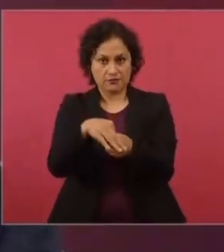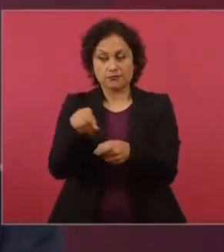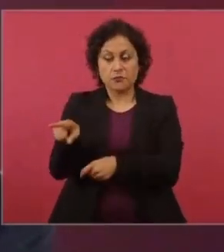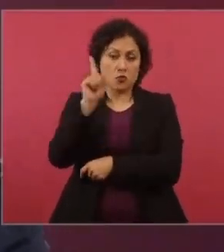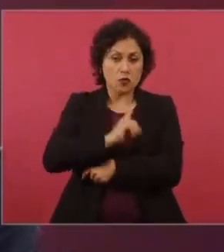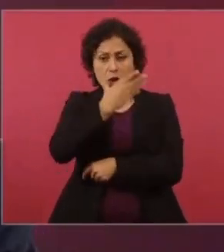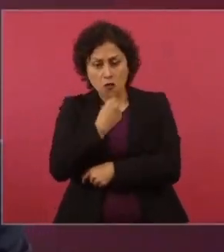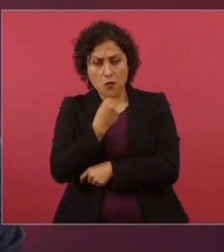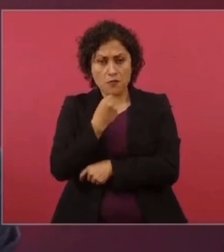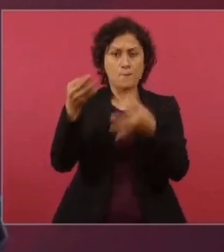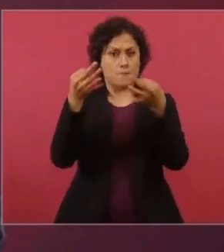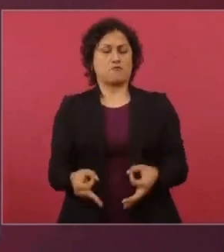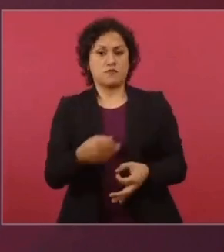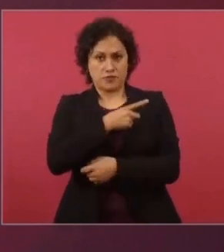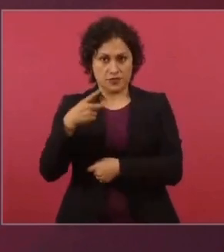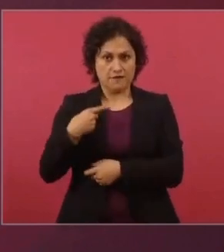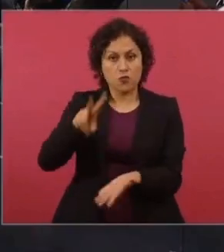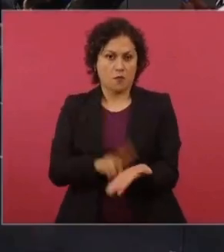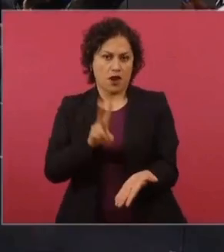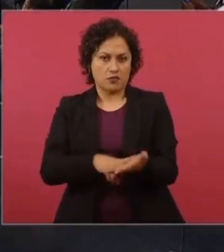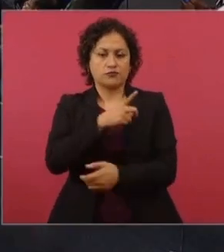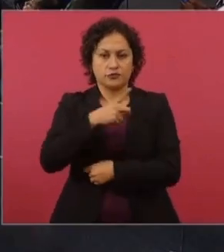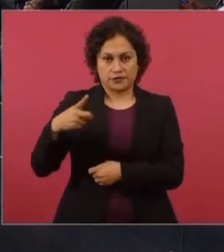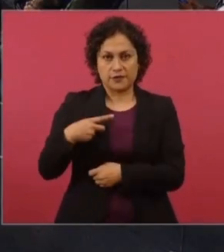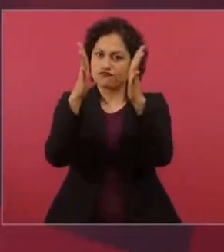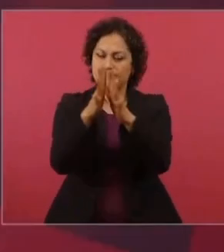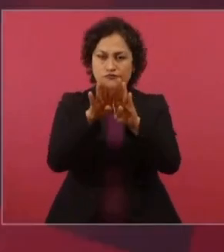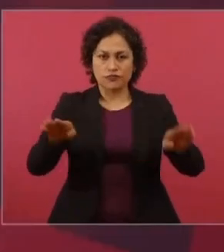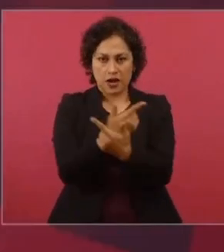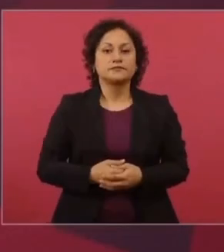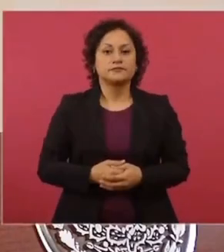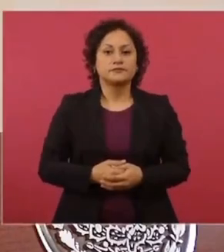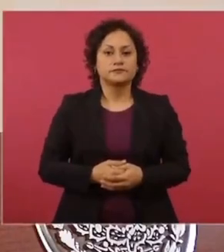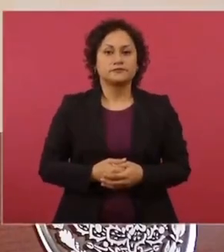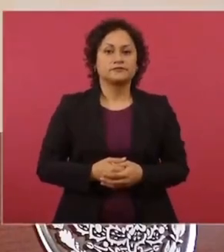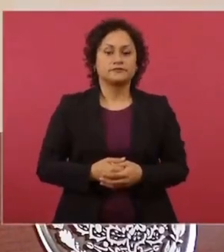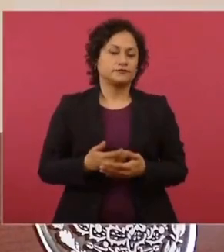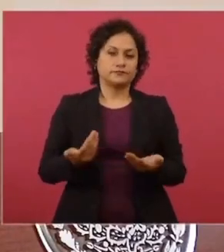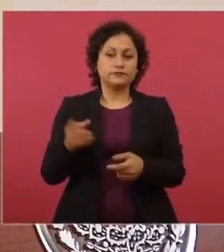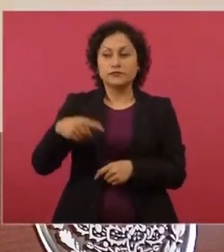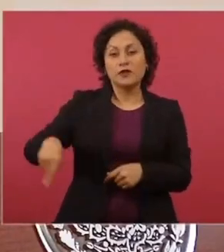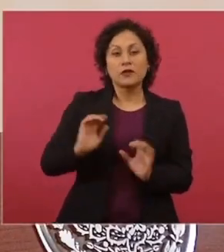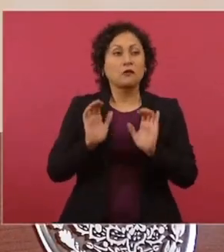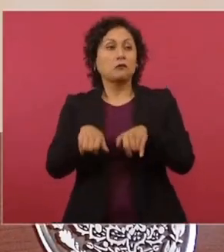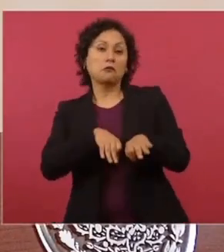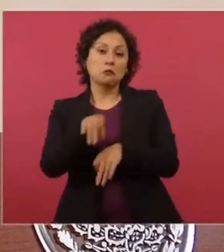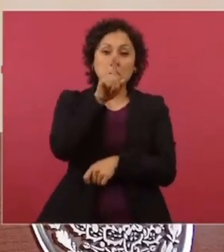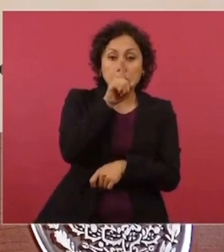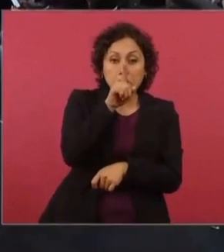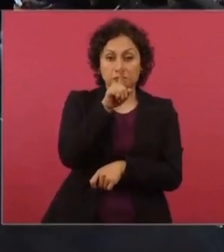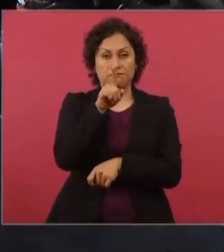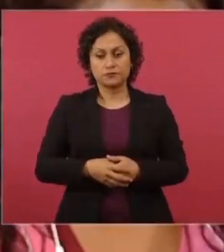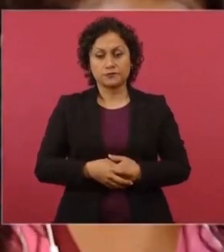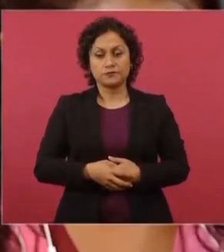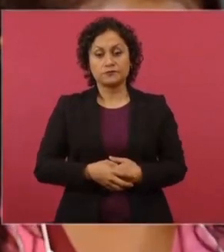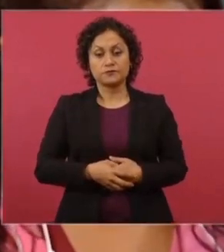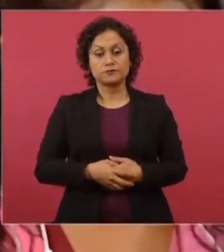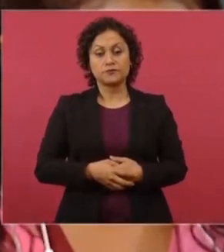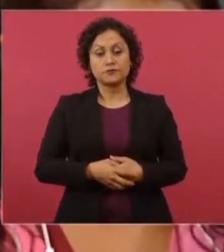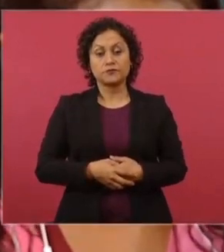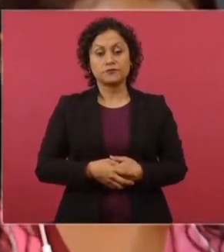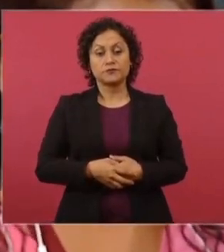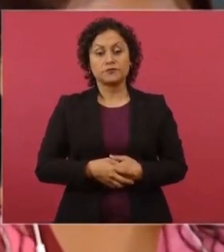mujeres, hombres, con integridad y principios, auténticos demócratas, no empleados de las minorías,